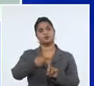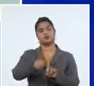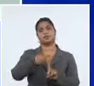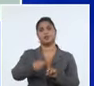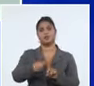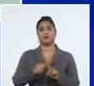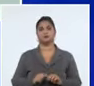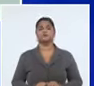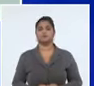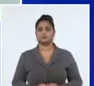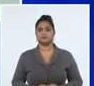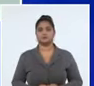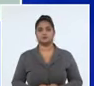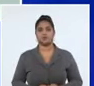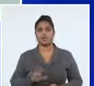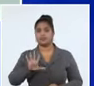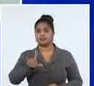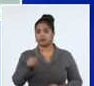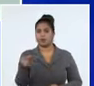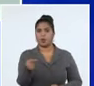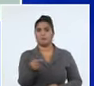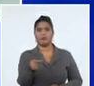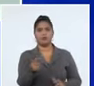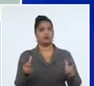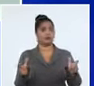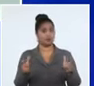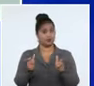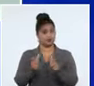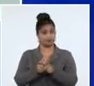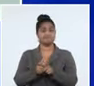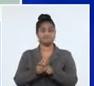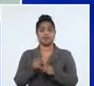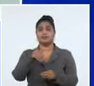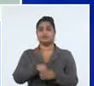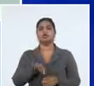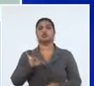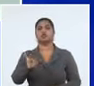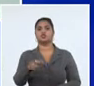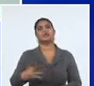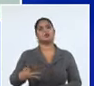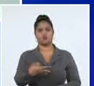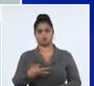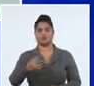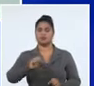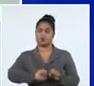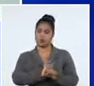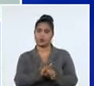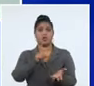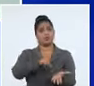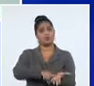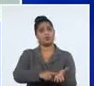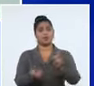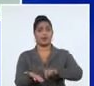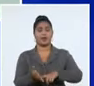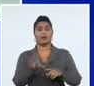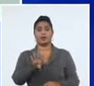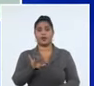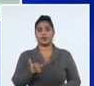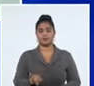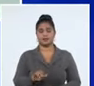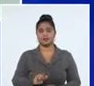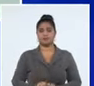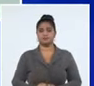positivos, 51 casos menos que el día anterior en 7 de sus 8 municipios. Puerto Padre con 46, Jesús Manéndez